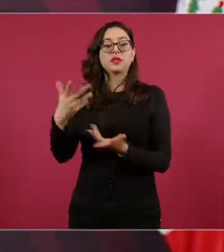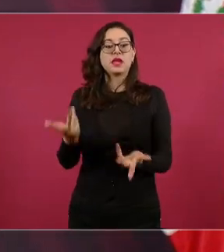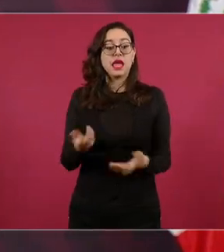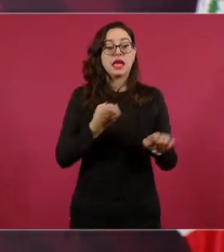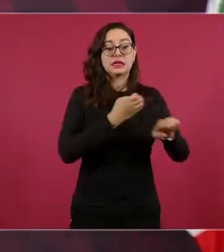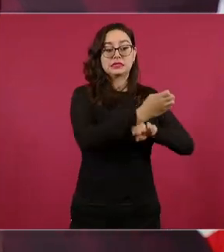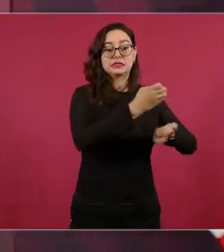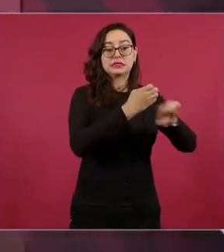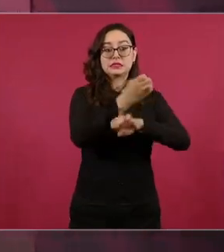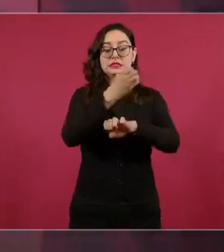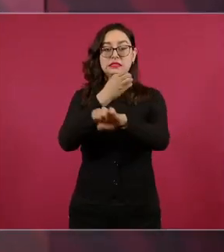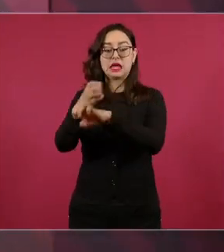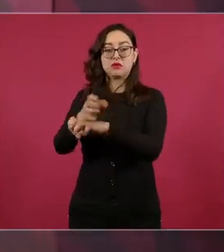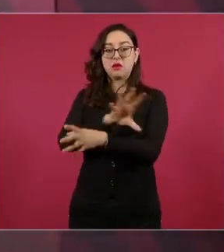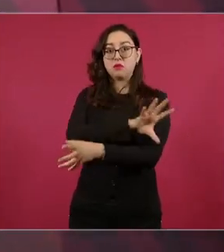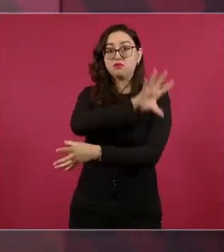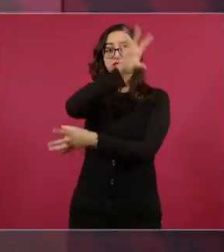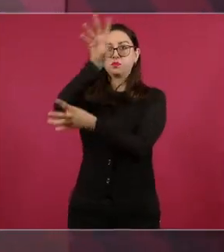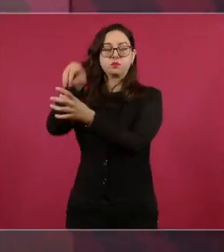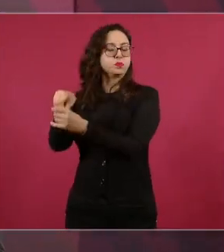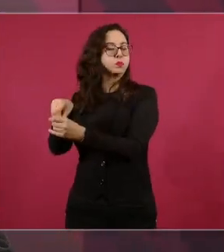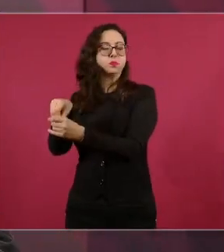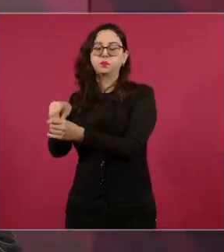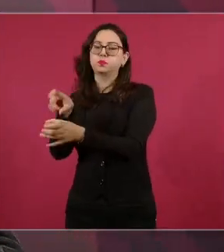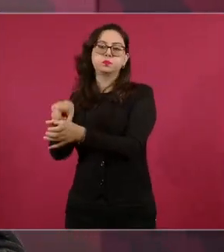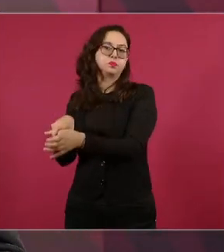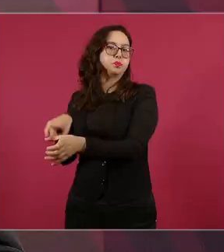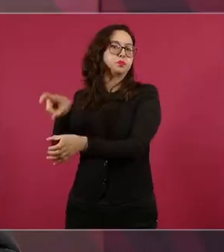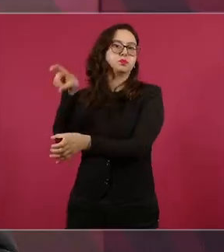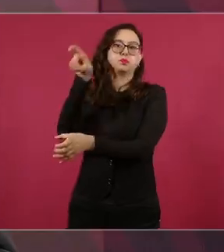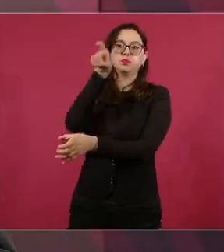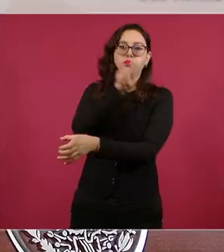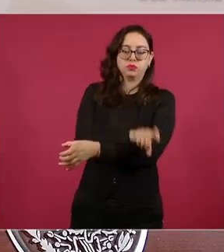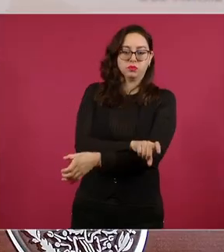transferir los fondos a los estados.